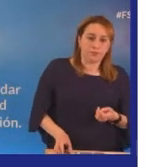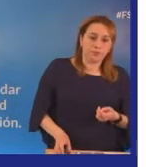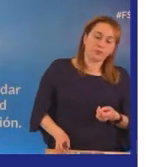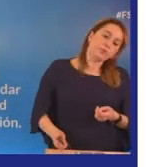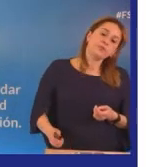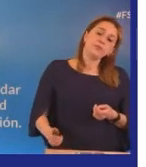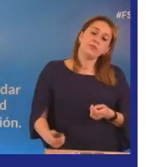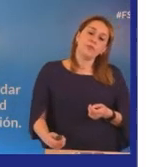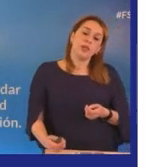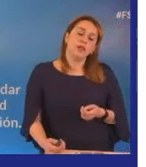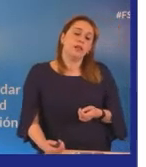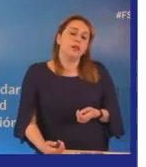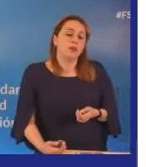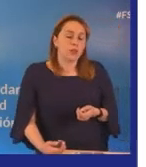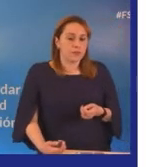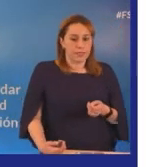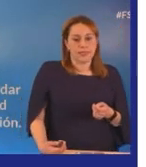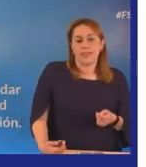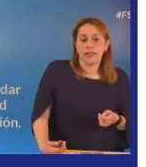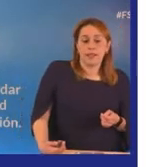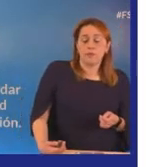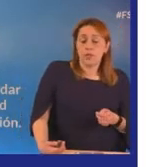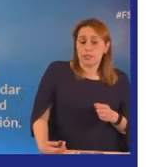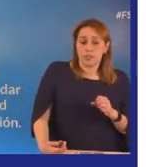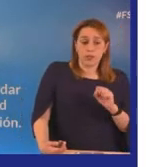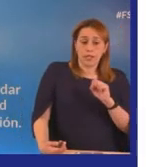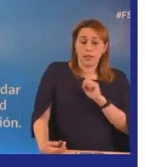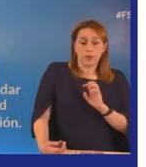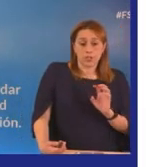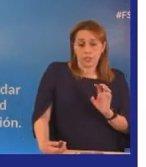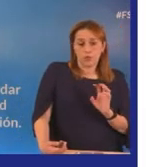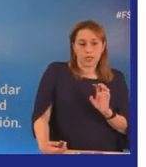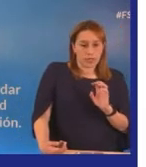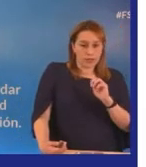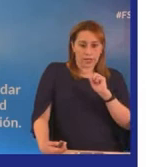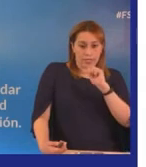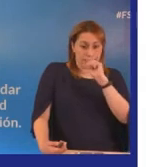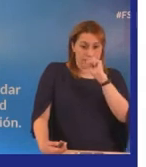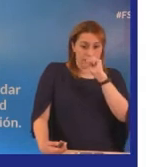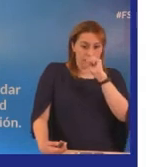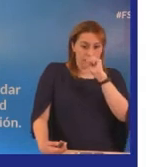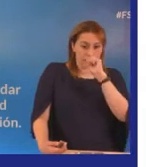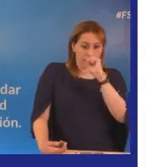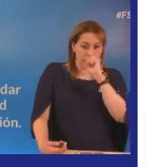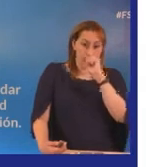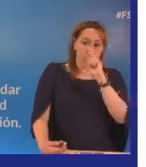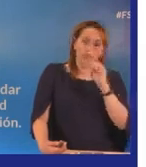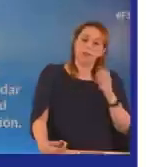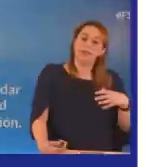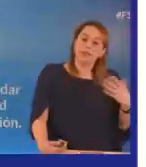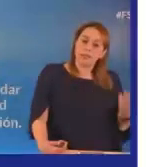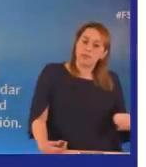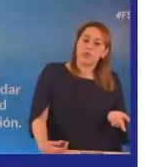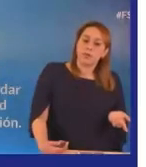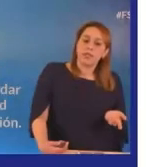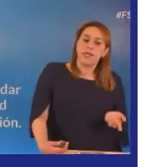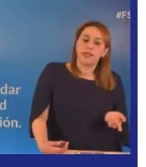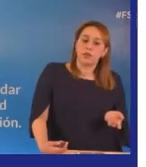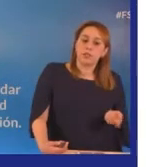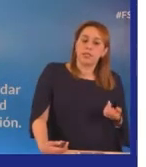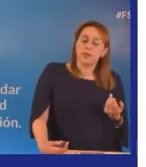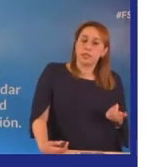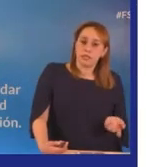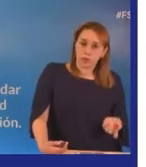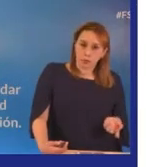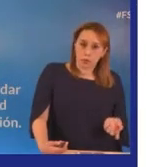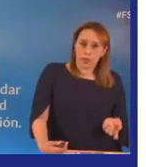ponérselas. Con referencia a la deambulación, hay muchísimo que trabajar en esta. Tenemos que mirar